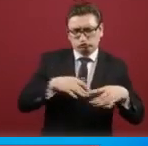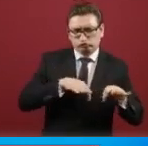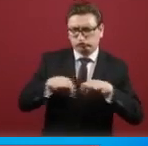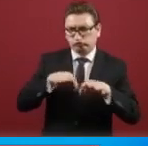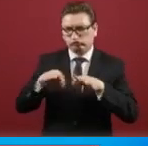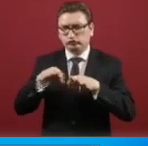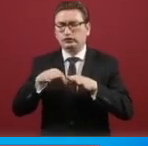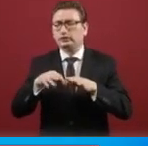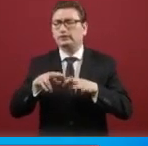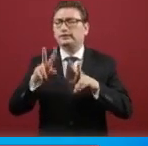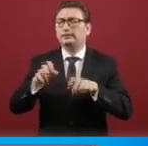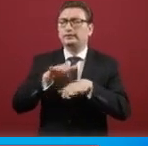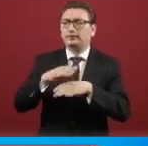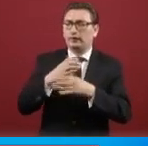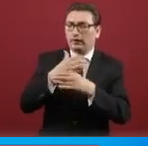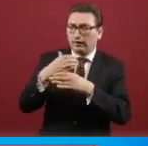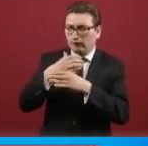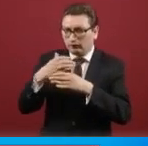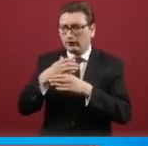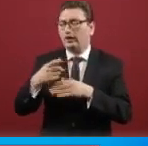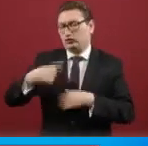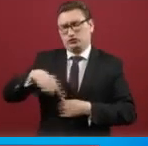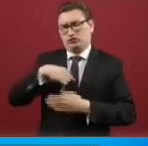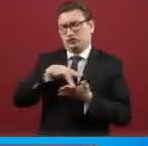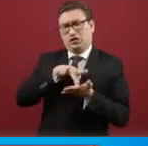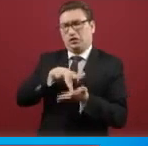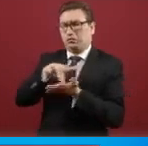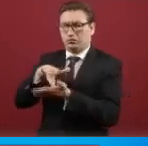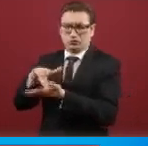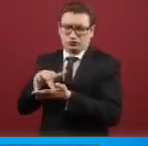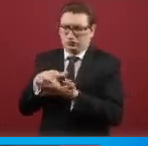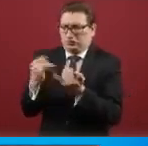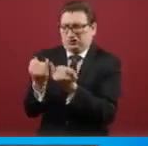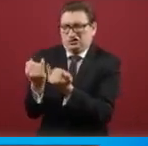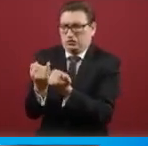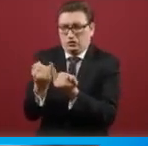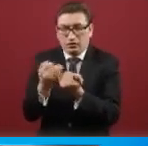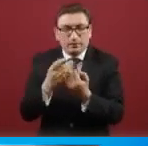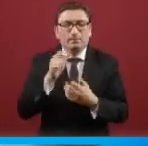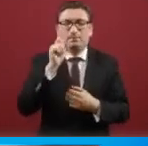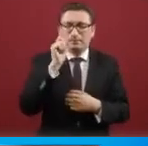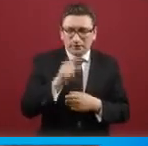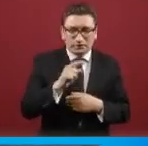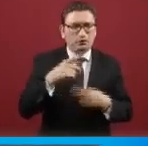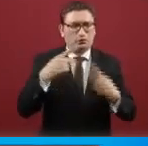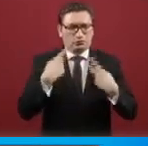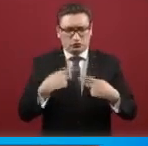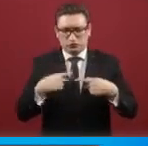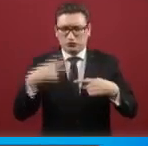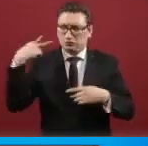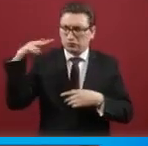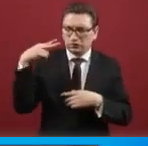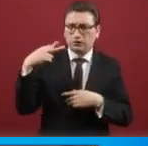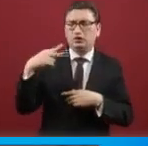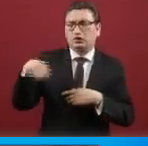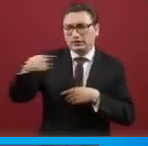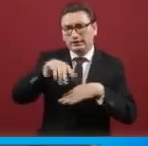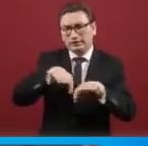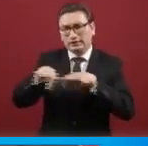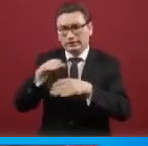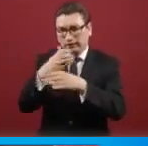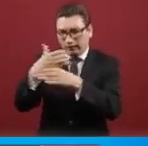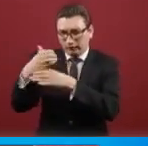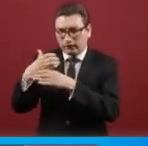café. El presidente reitera el apoyo al campo para su desarrollo con el programa Sembrando Vida. Tendrá conferencias con empresas para las prebases de